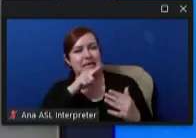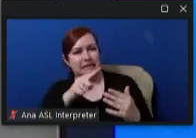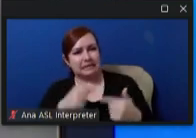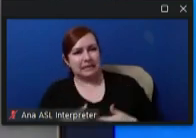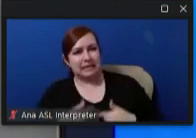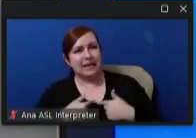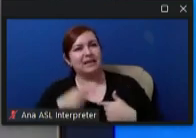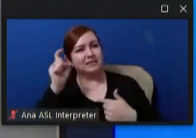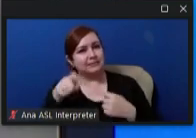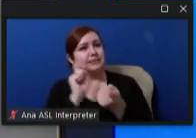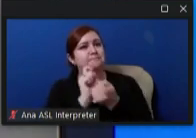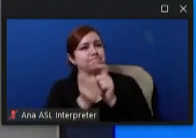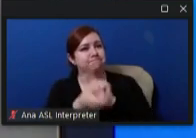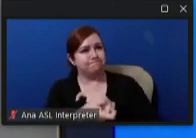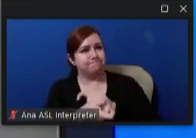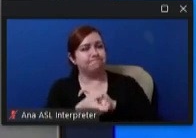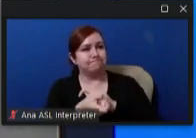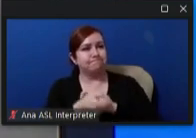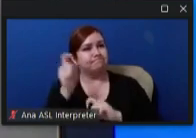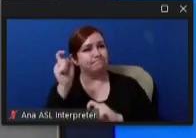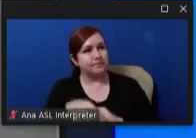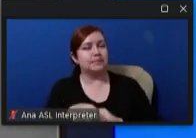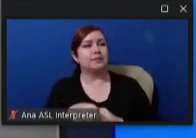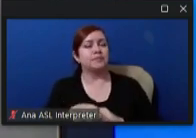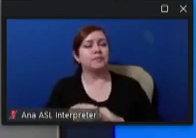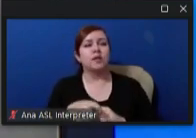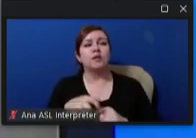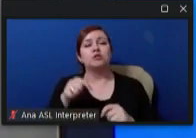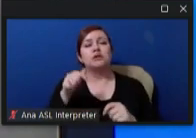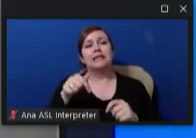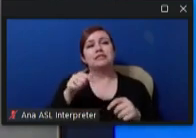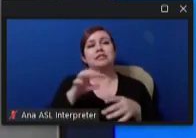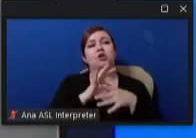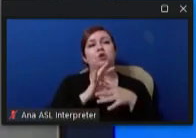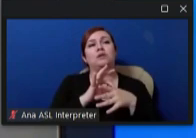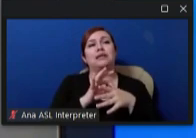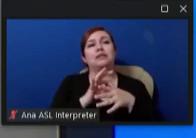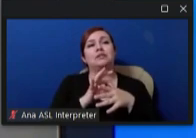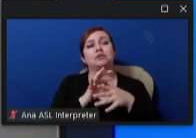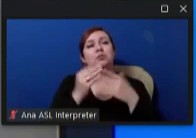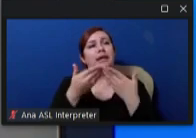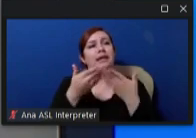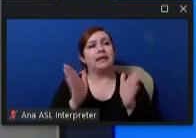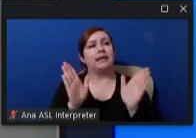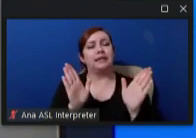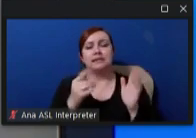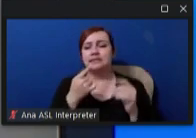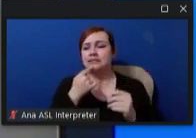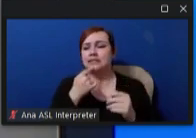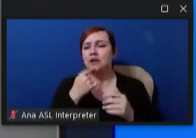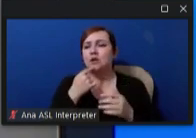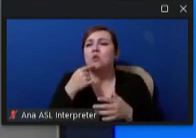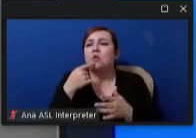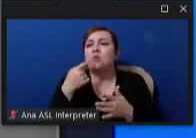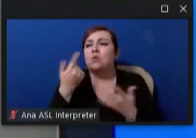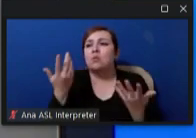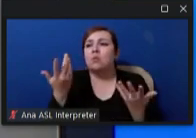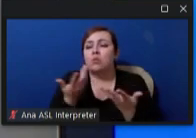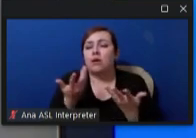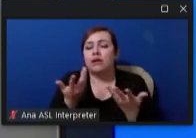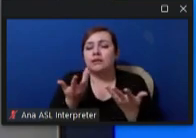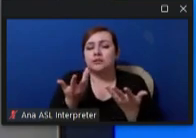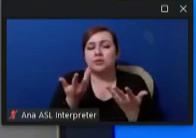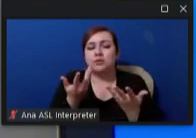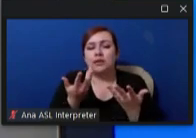transformada. En este contexto general, les decía, ¿cuáles son las medidas que están desarrollando